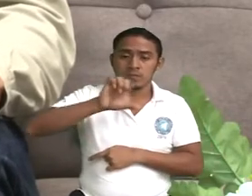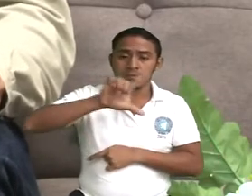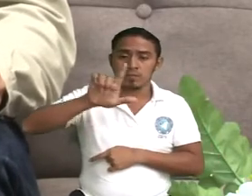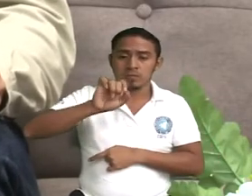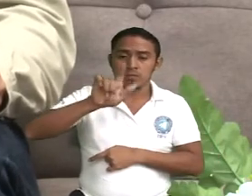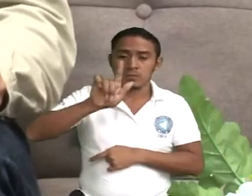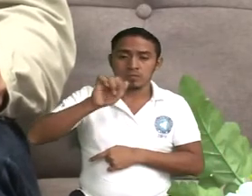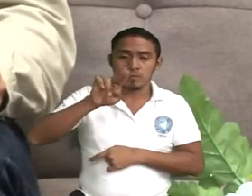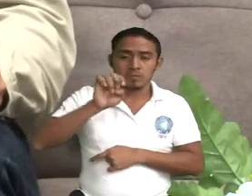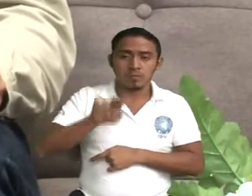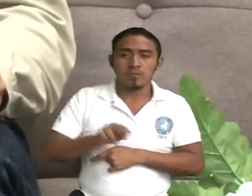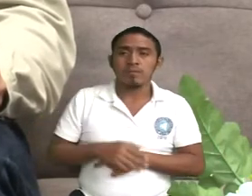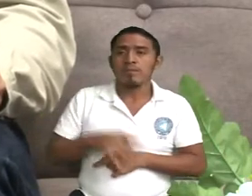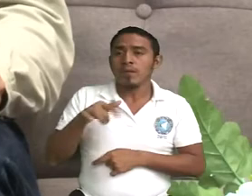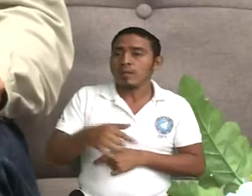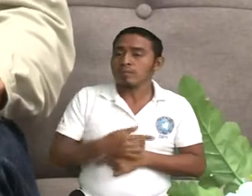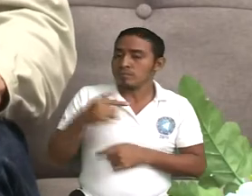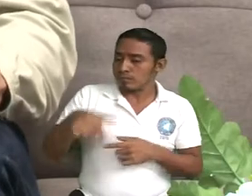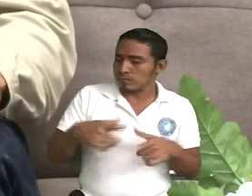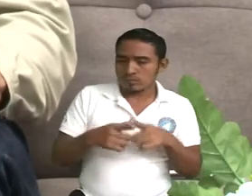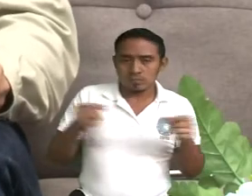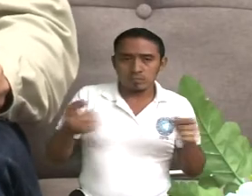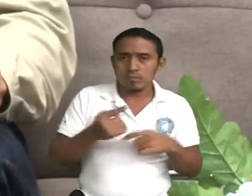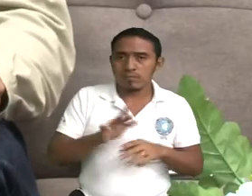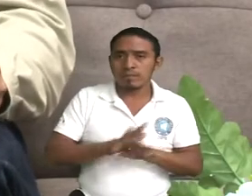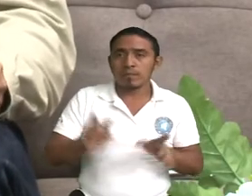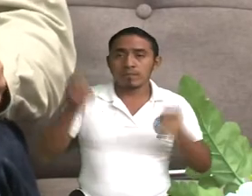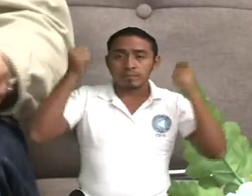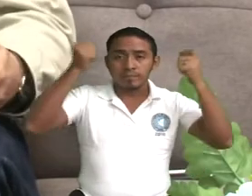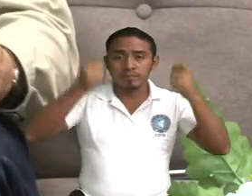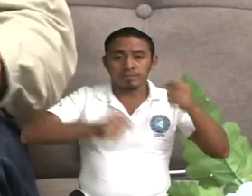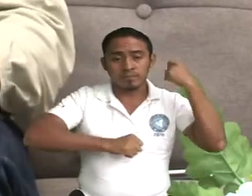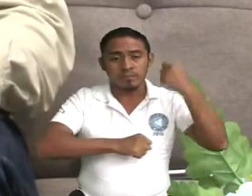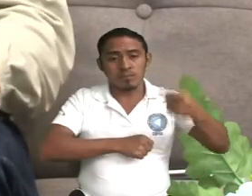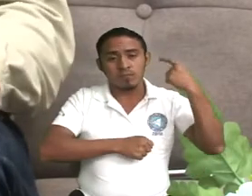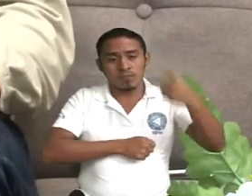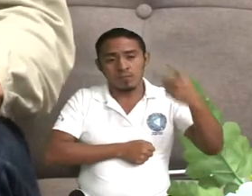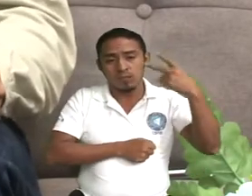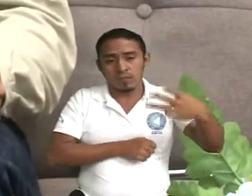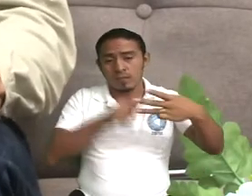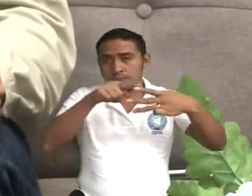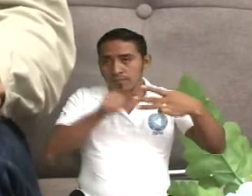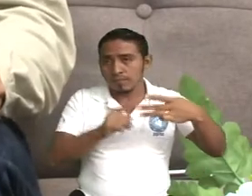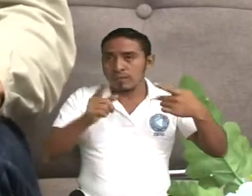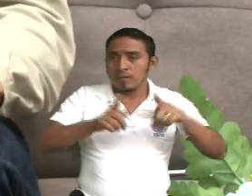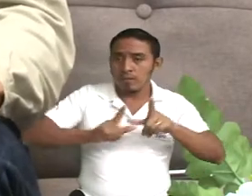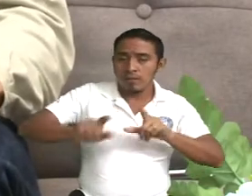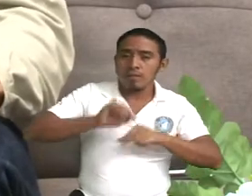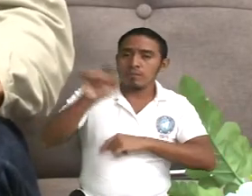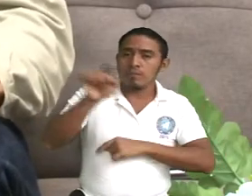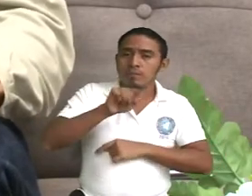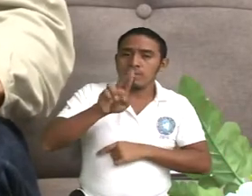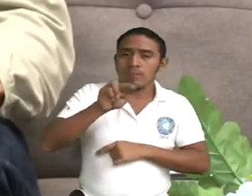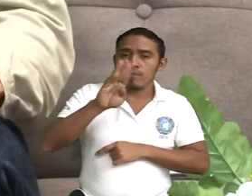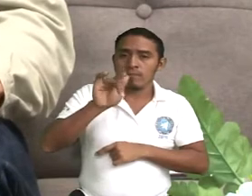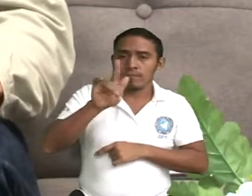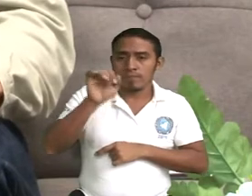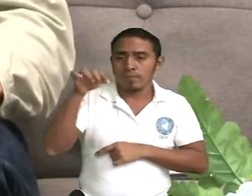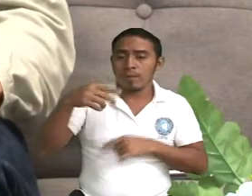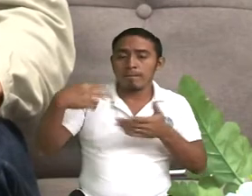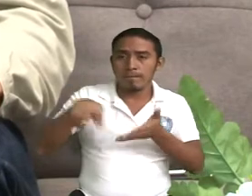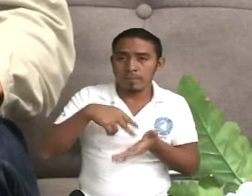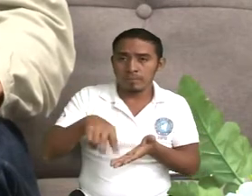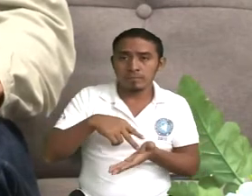Managua, ¿verdad? En el Paseo Solotlán hay premios para los tres primeros lugares en el zumbatón, y esa es la